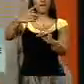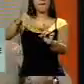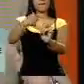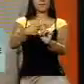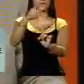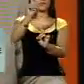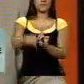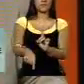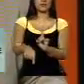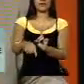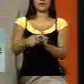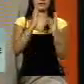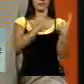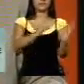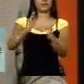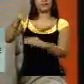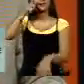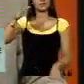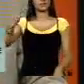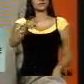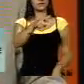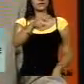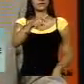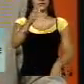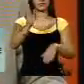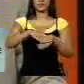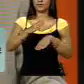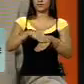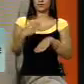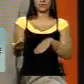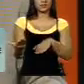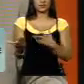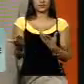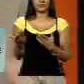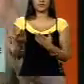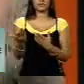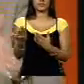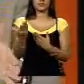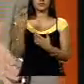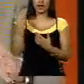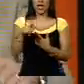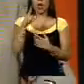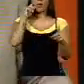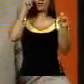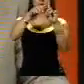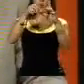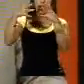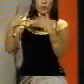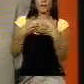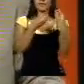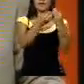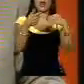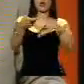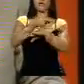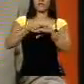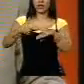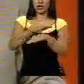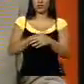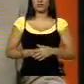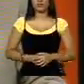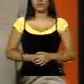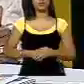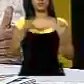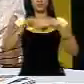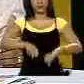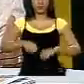una organización del pueblo, porque tiene, entre otras cosas, el objetivo de acompañar al gobierno. Acompañar al